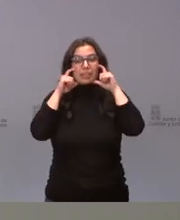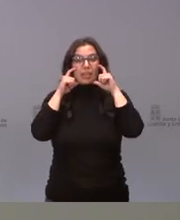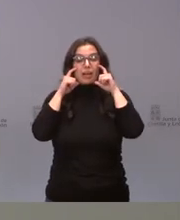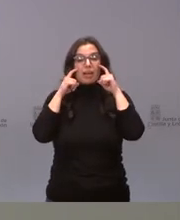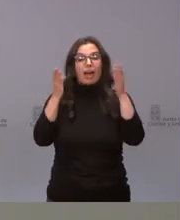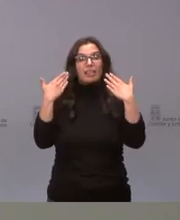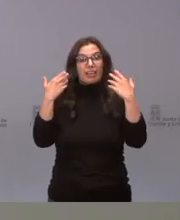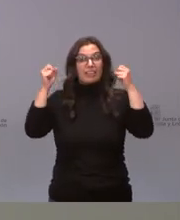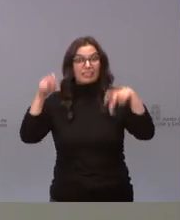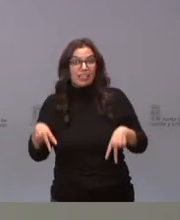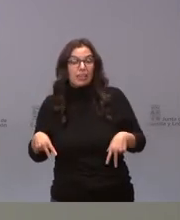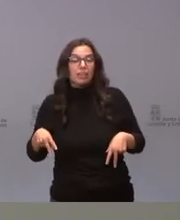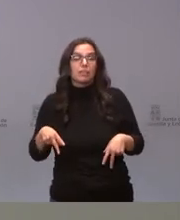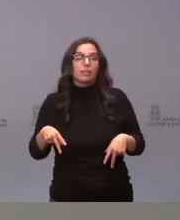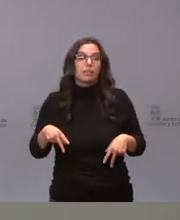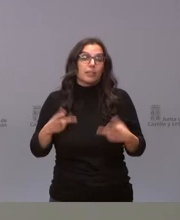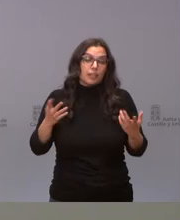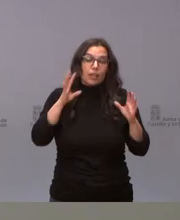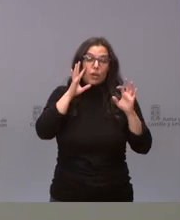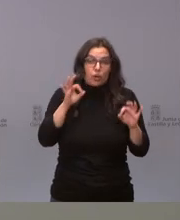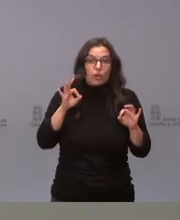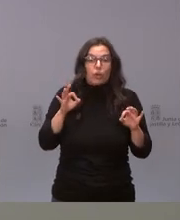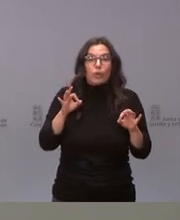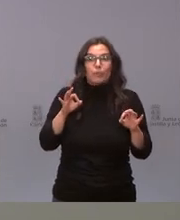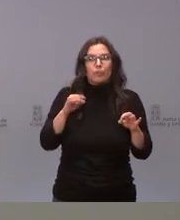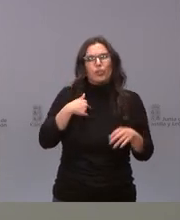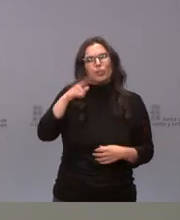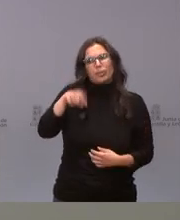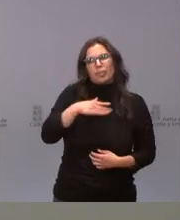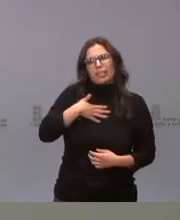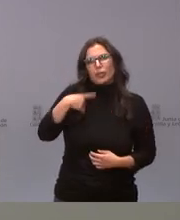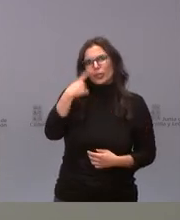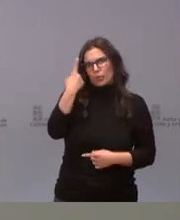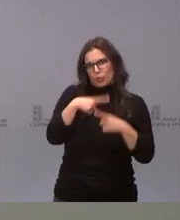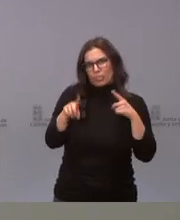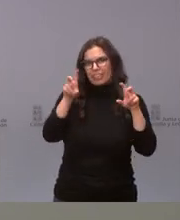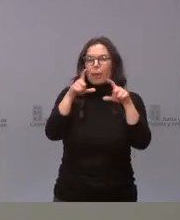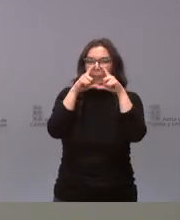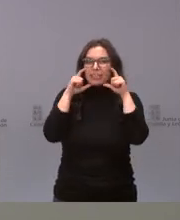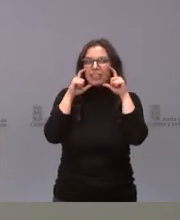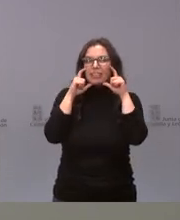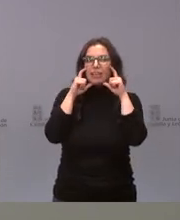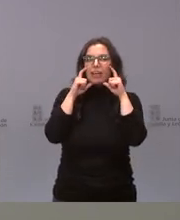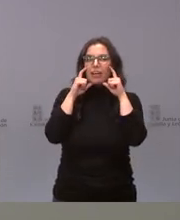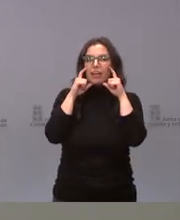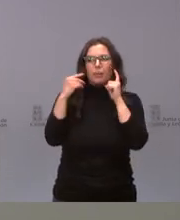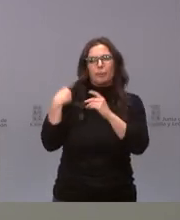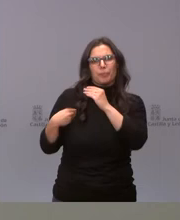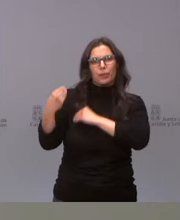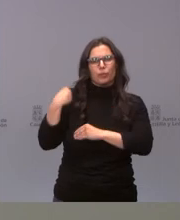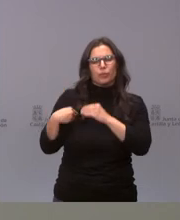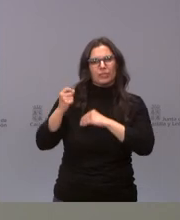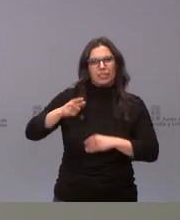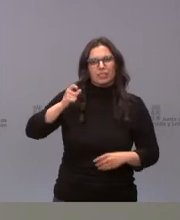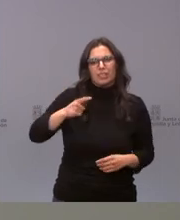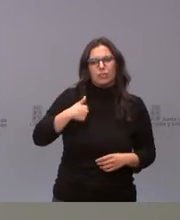aire libre, pues es evidente que... Yo también quiero decir una cosa. Yo creo que la mascarilla, me lo han preguntado muchas veces,